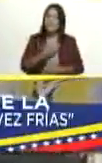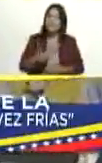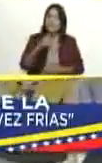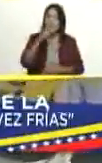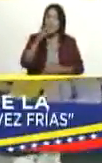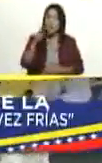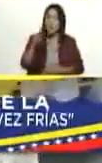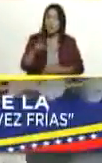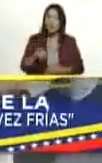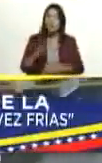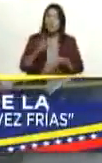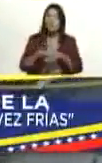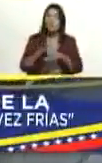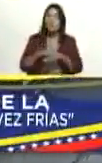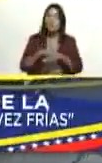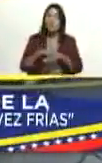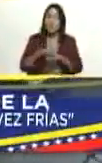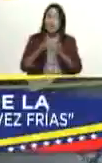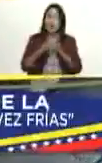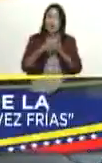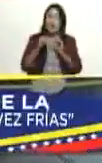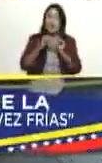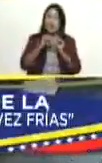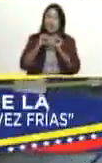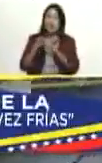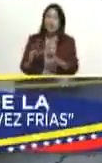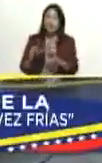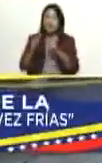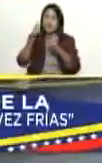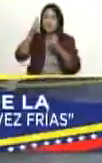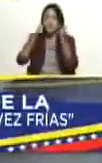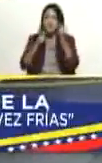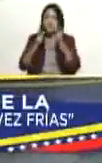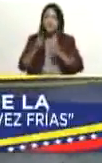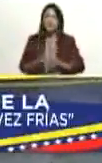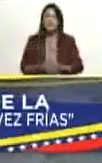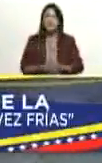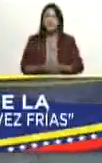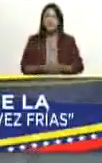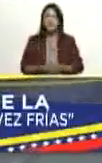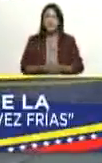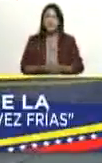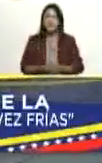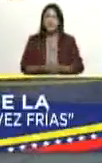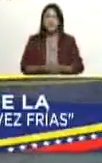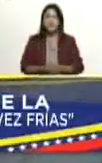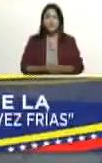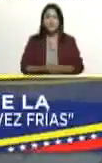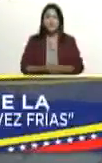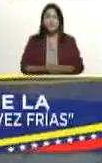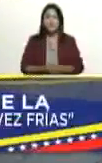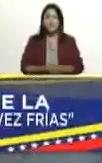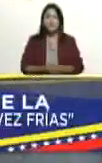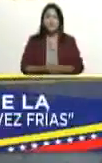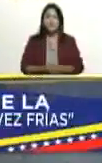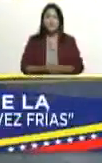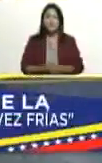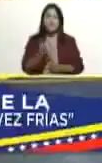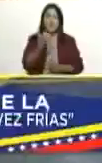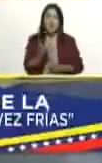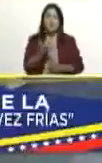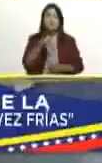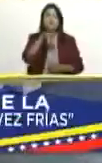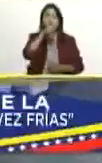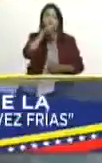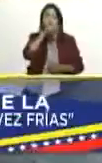Nicolás Maduro, por mantener ese legado de líder de la Revolución Bolivariana, comandante Hugo Chávez. El ciudadano Nicolás